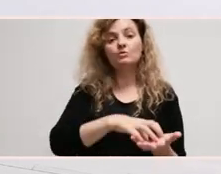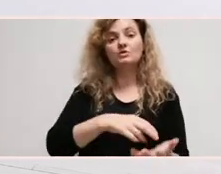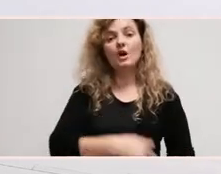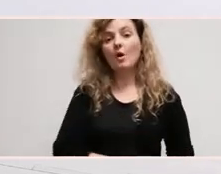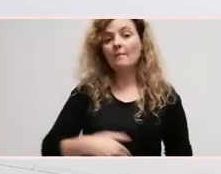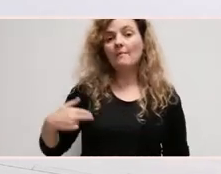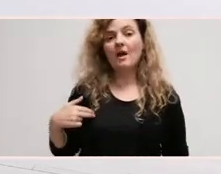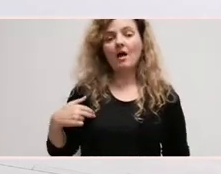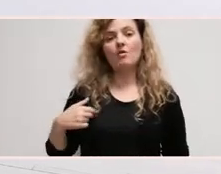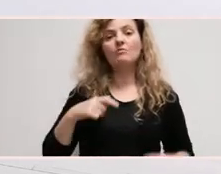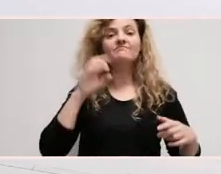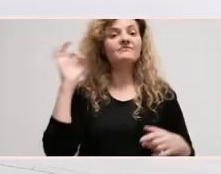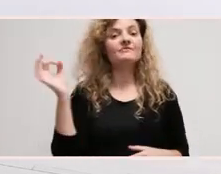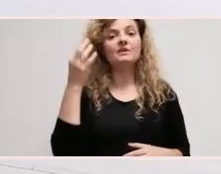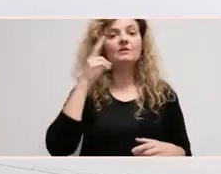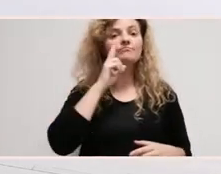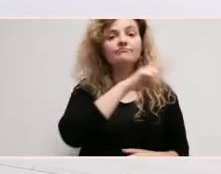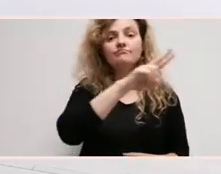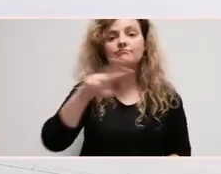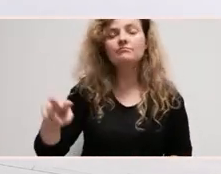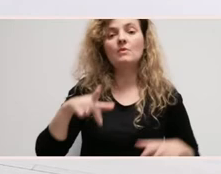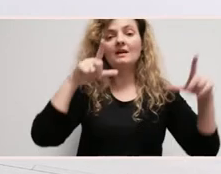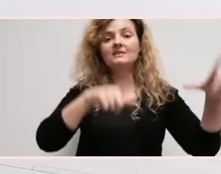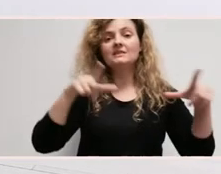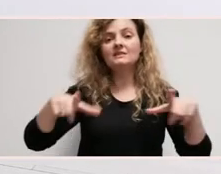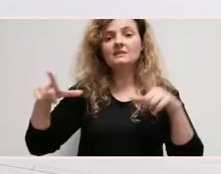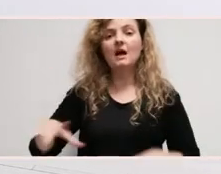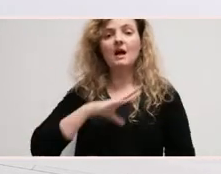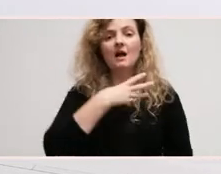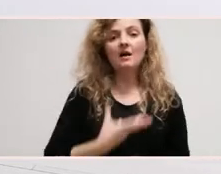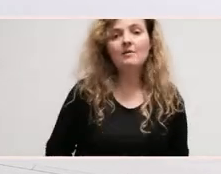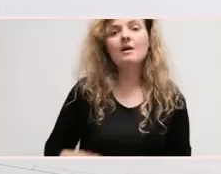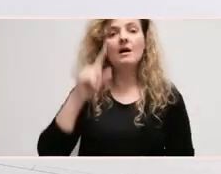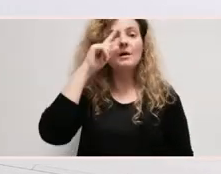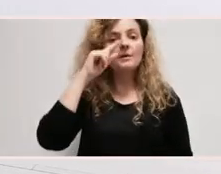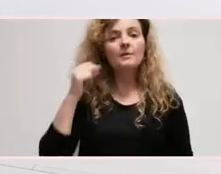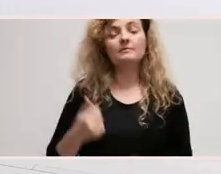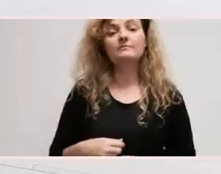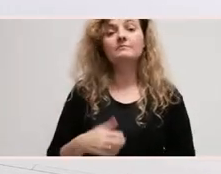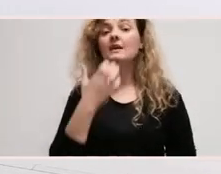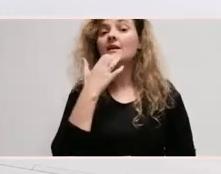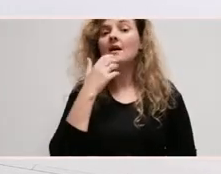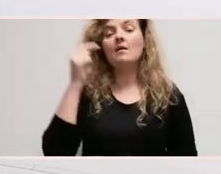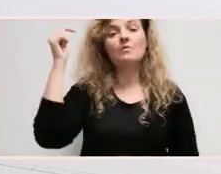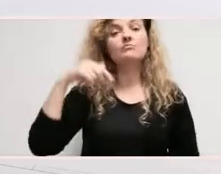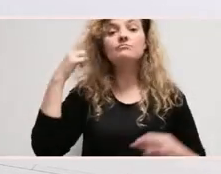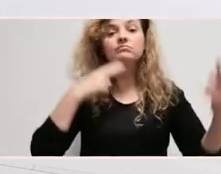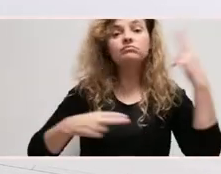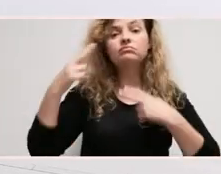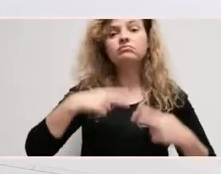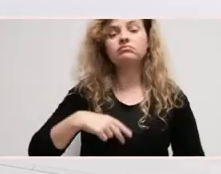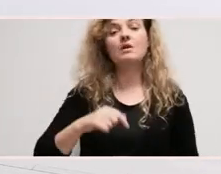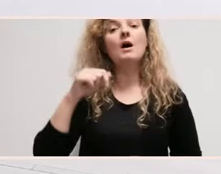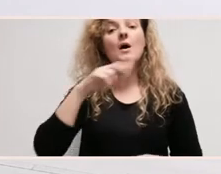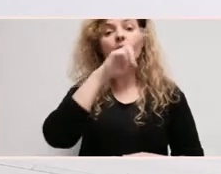a Goya. No Museo de Pontevedra, pues las salas, las colecciones más demandadas por lo público en general son